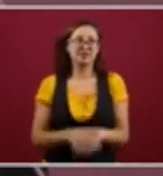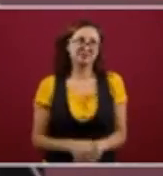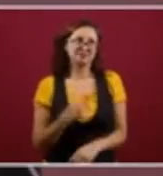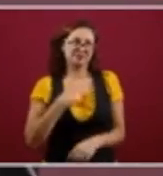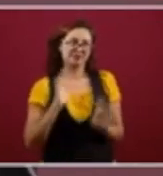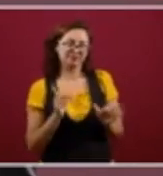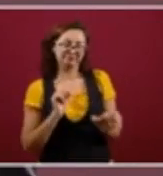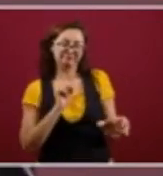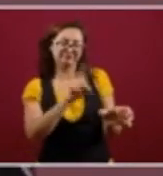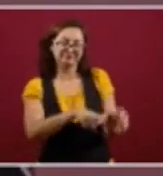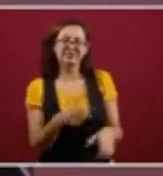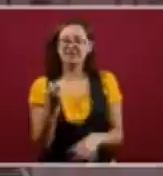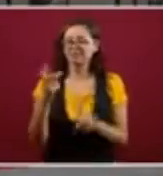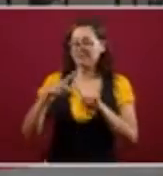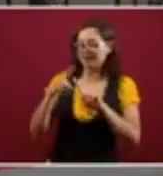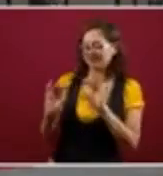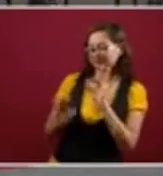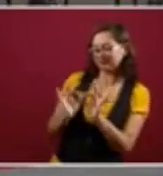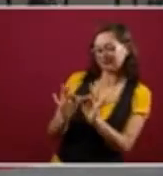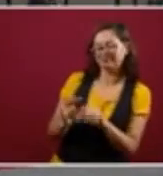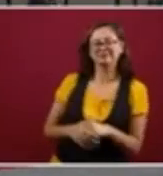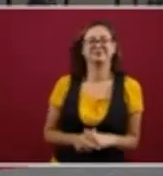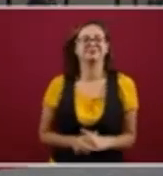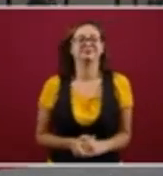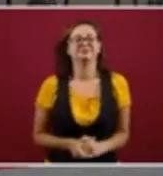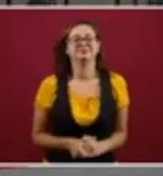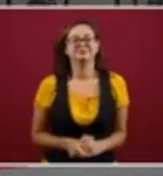Esa es la tarea.